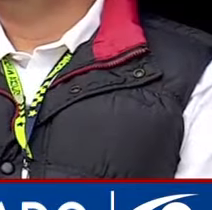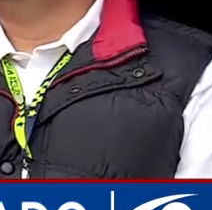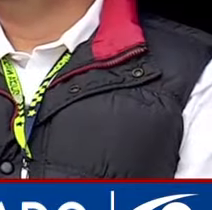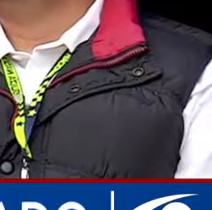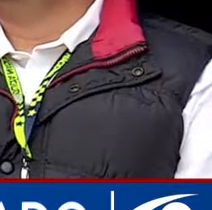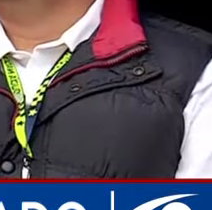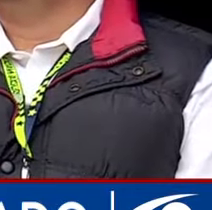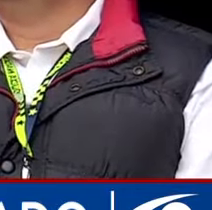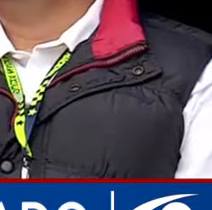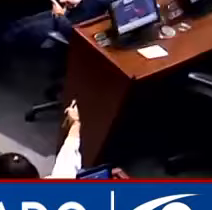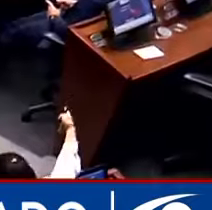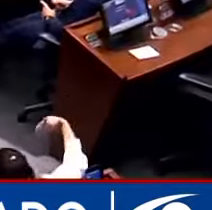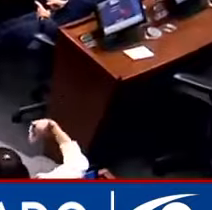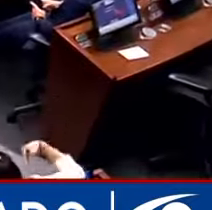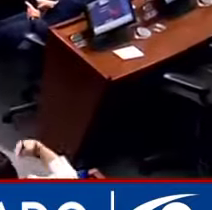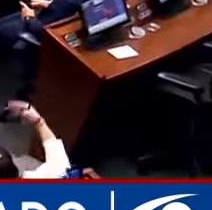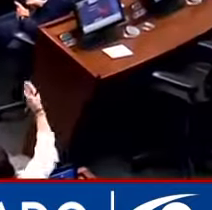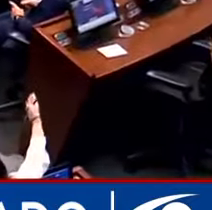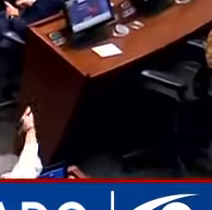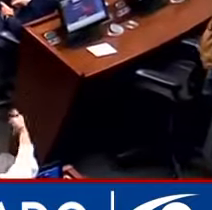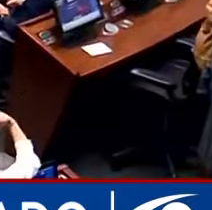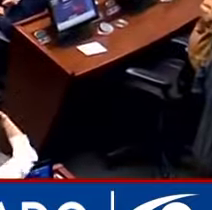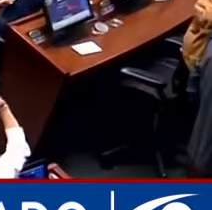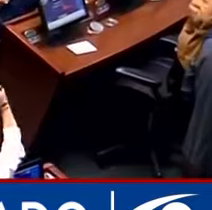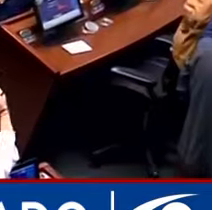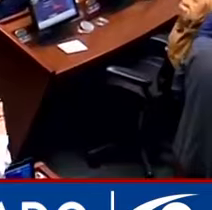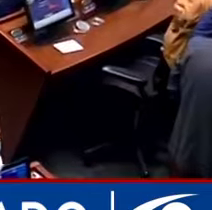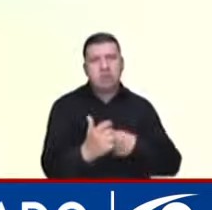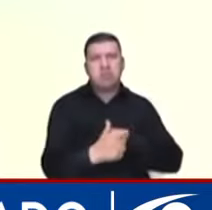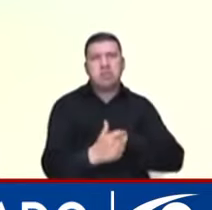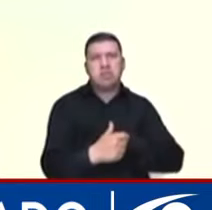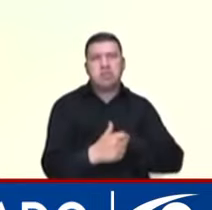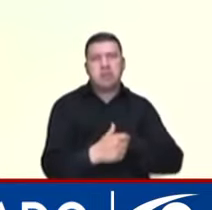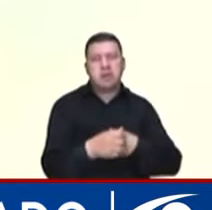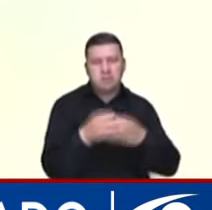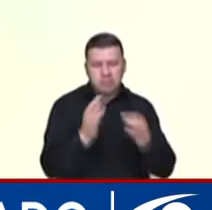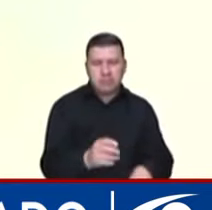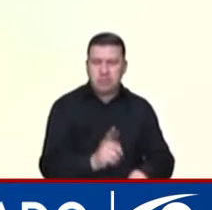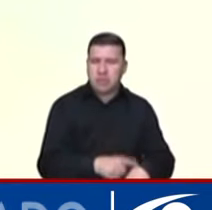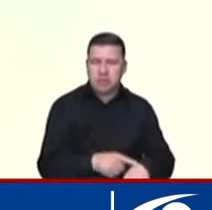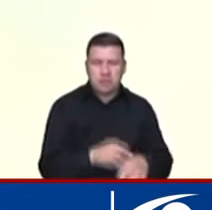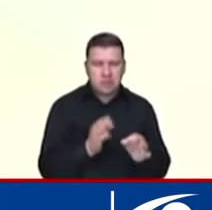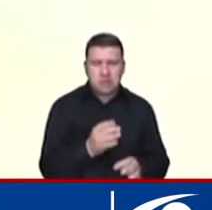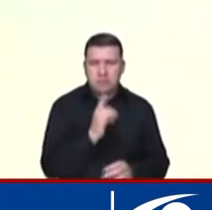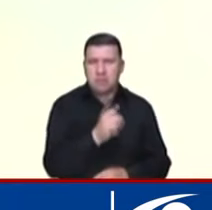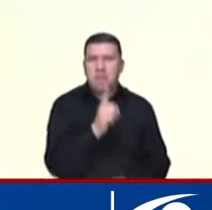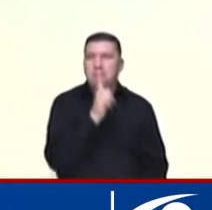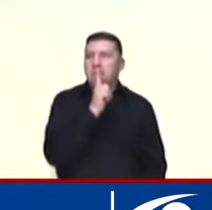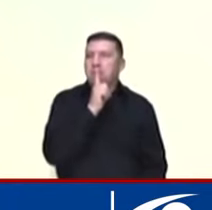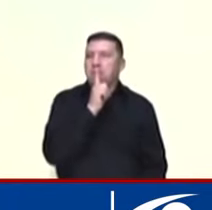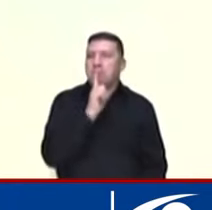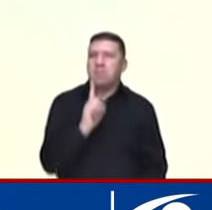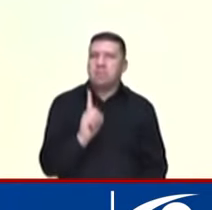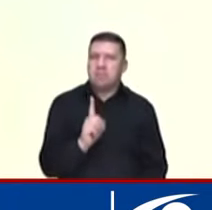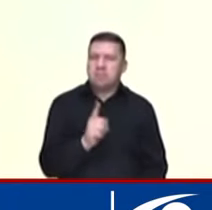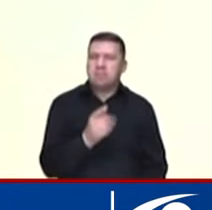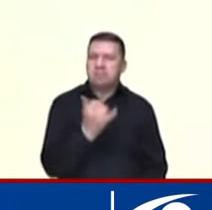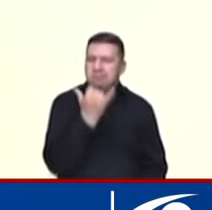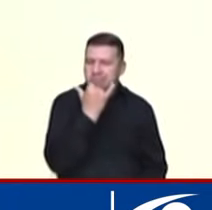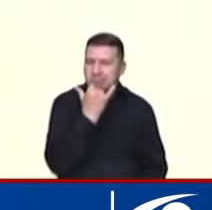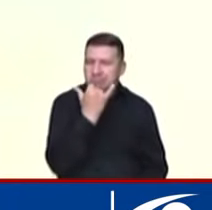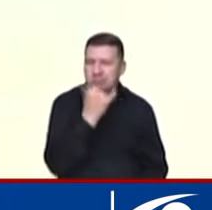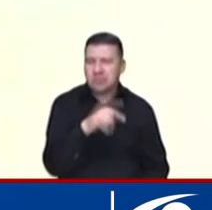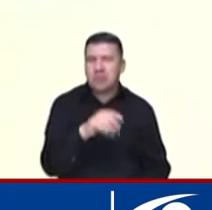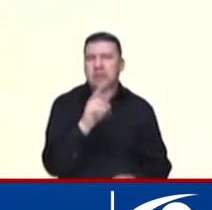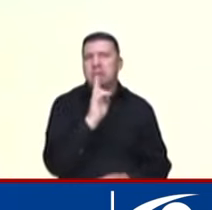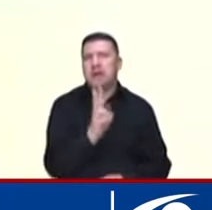se dirigió al gobierno Petro y al Congreso. Es momento de definiciones. El silencio ya no es una opción frente a lo que viene